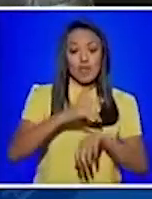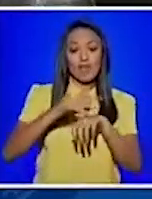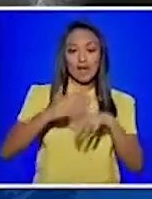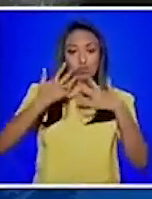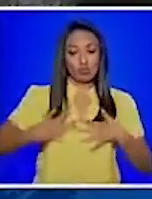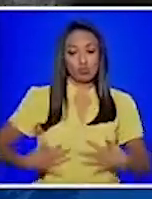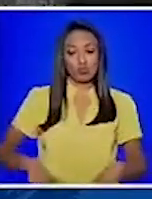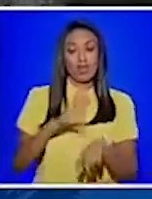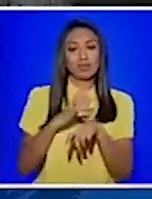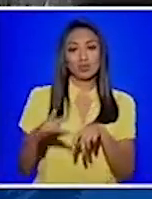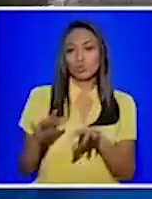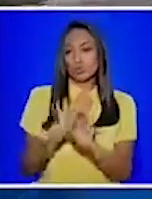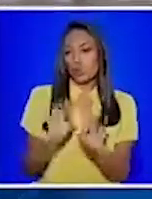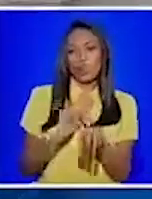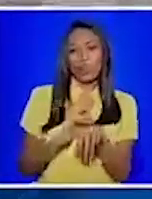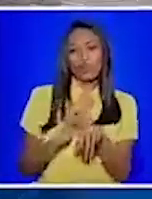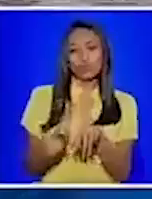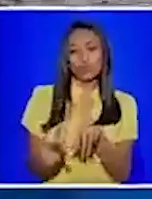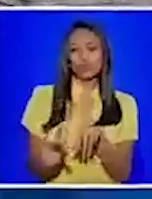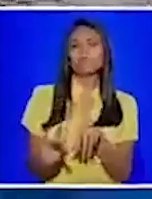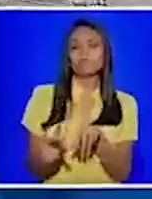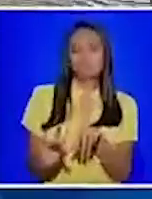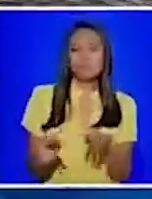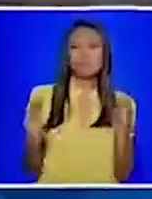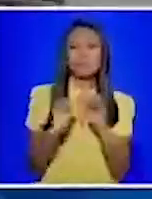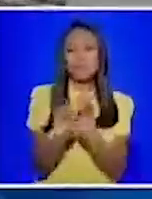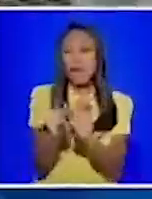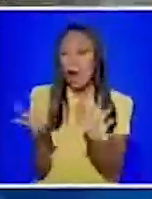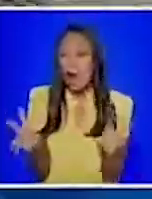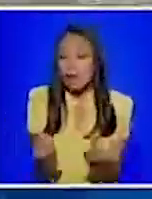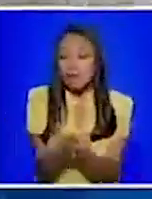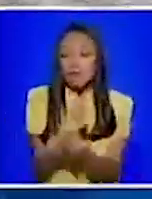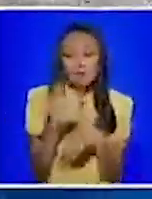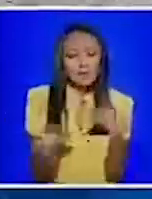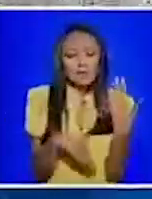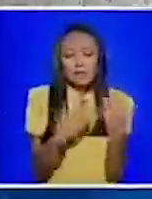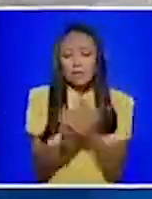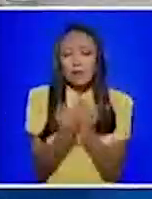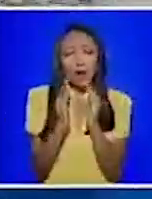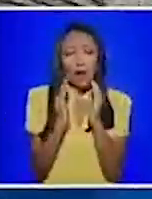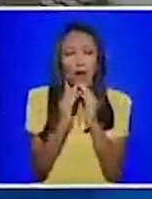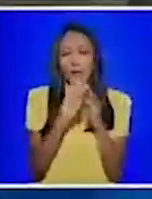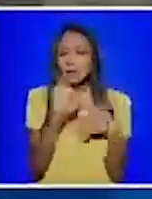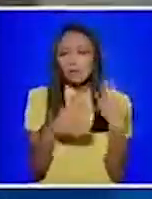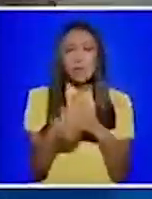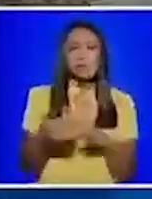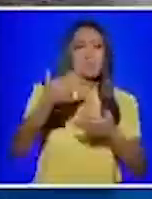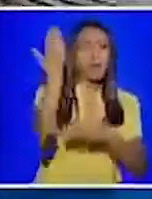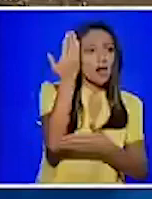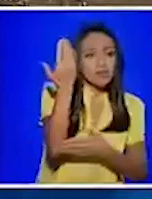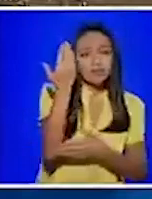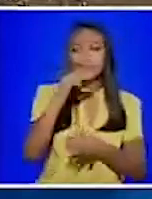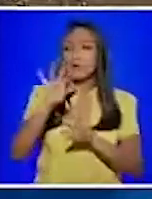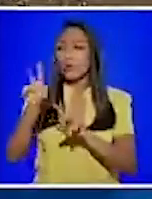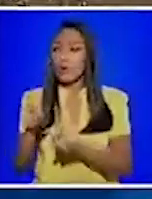desnudo y se nos llevaron todo lo que teníamos en nuestra casa se nos llevaron televisiones se los llevaron